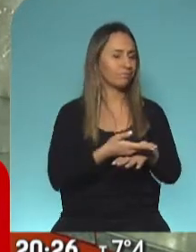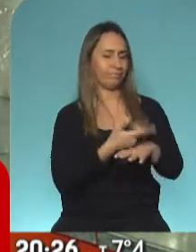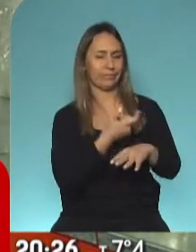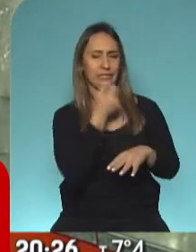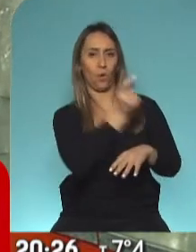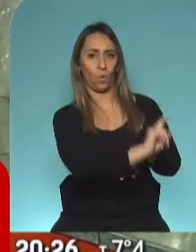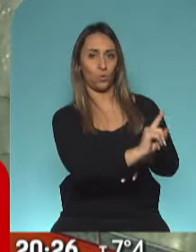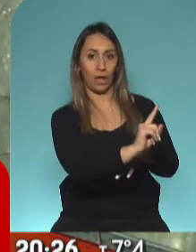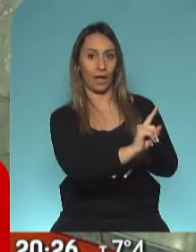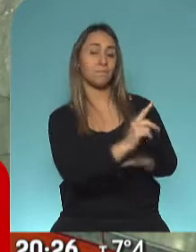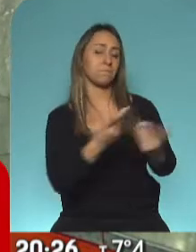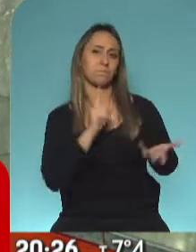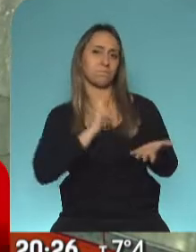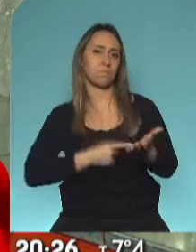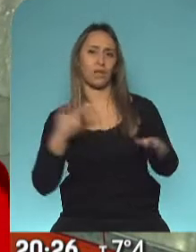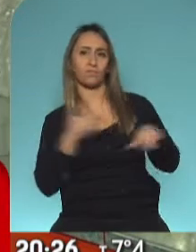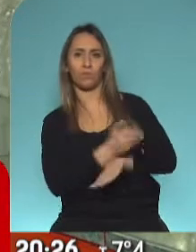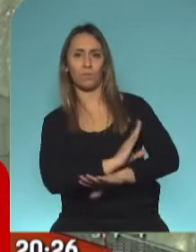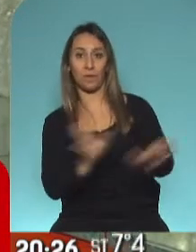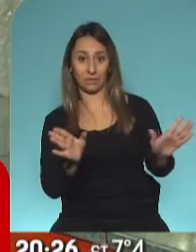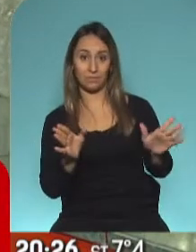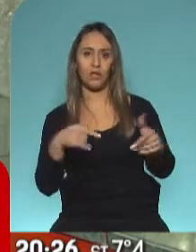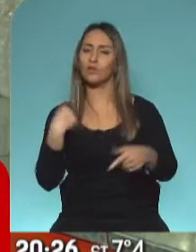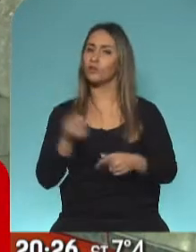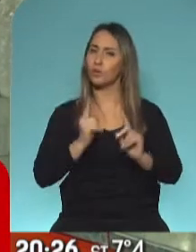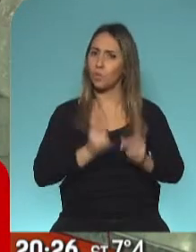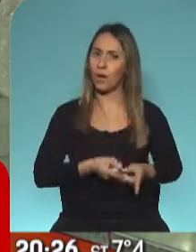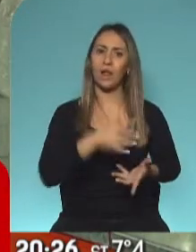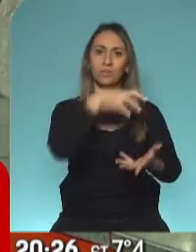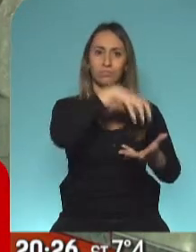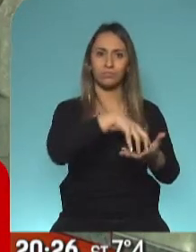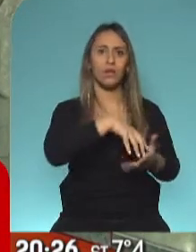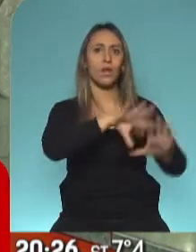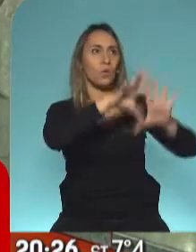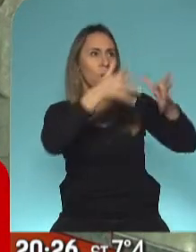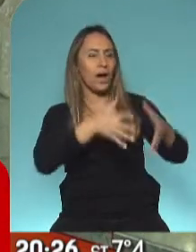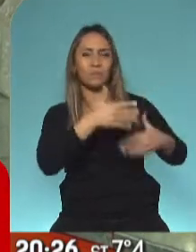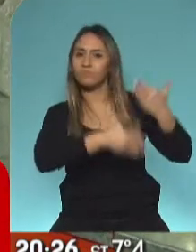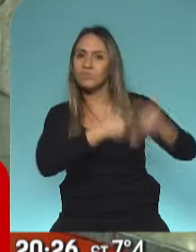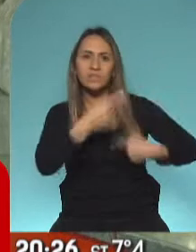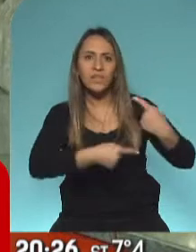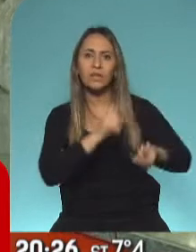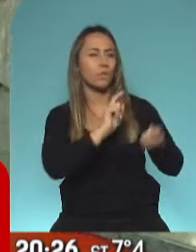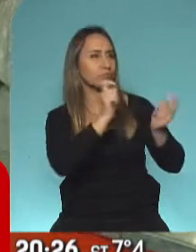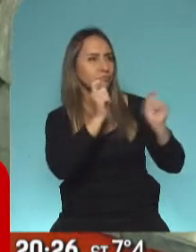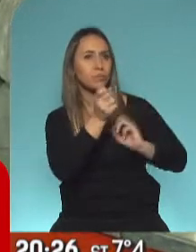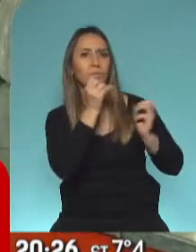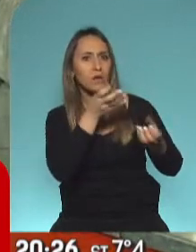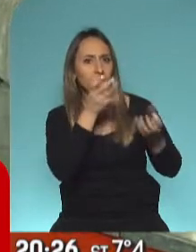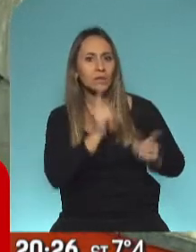nos permanentemente seguimos mejorando mejorando las instalaciones mejorando la alimentación mejorando los programas